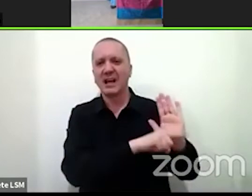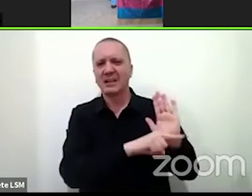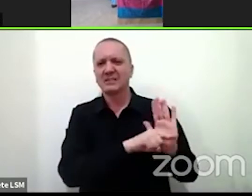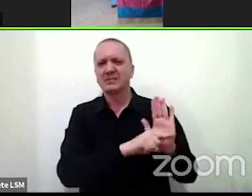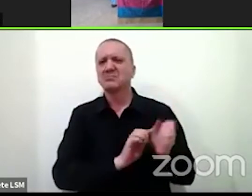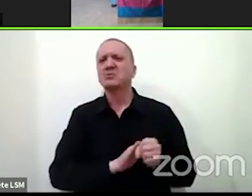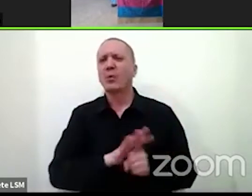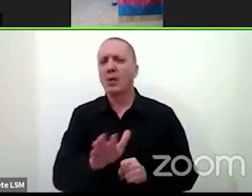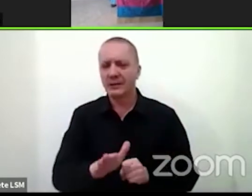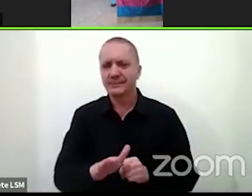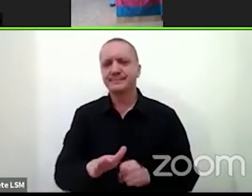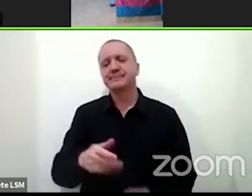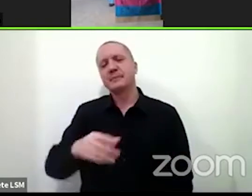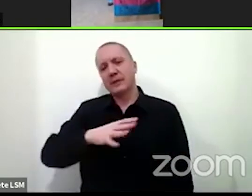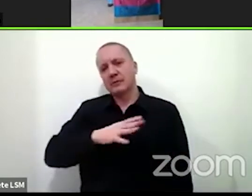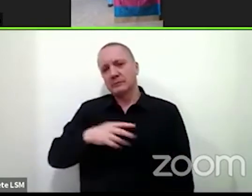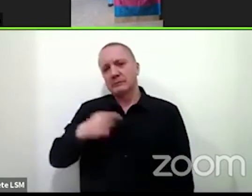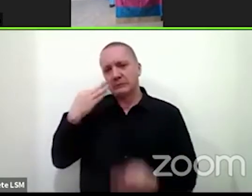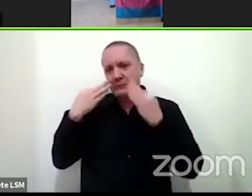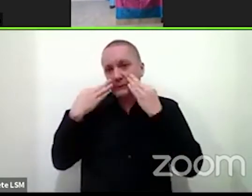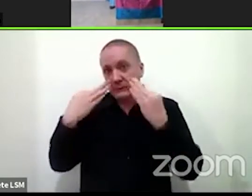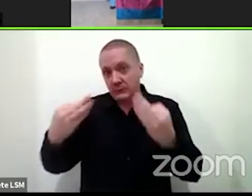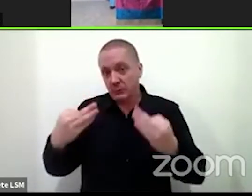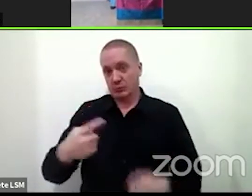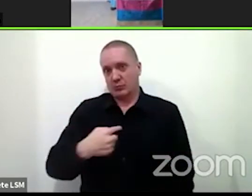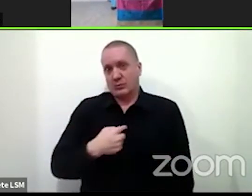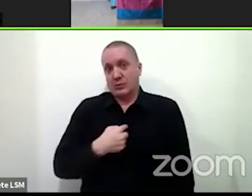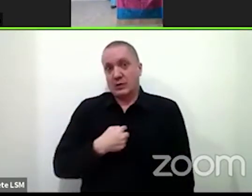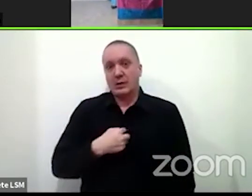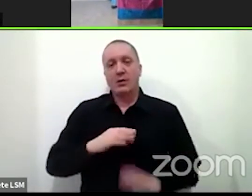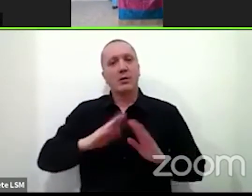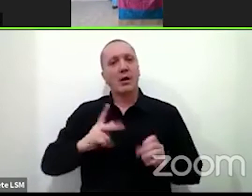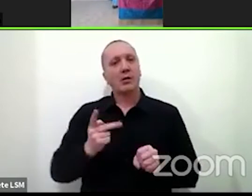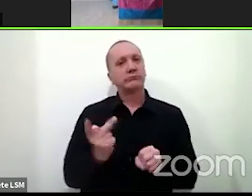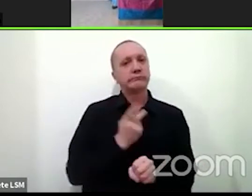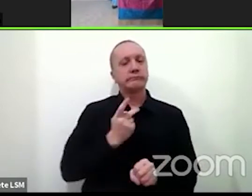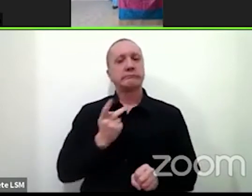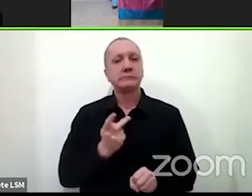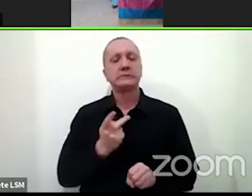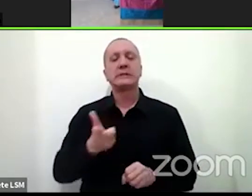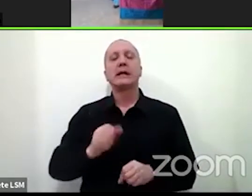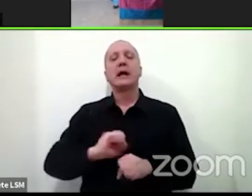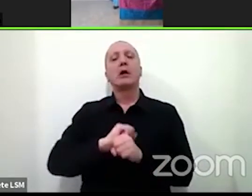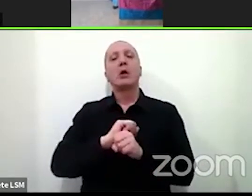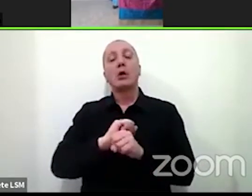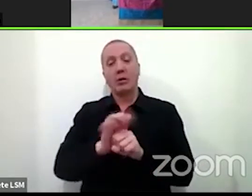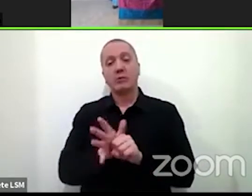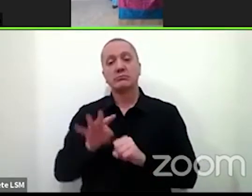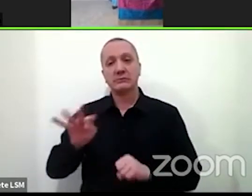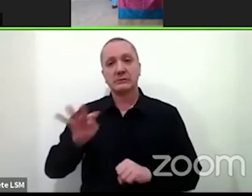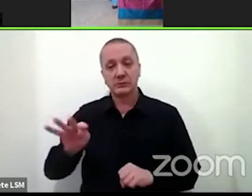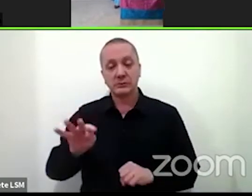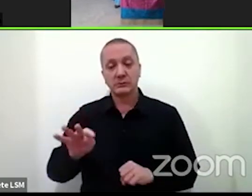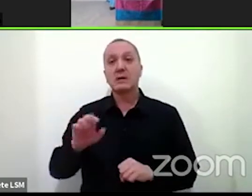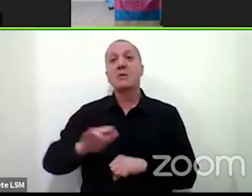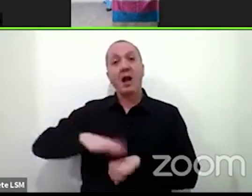que experimenté como sobreviviente del COVID-19, y además lo que han experimentado otras personas